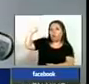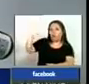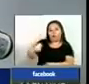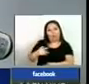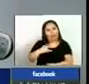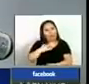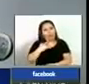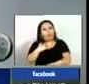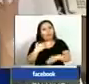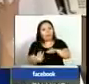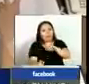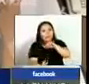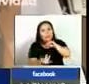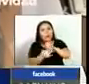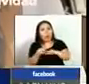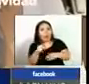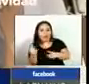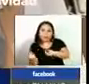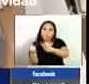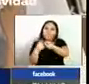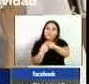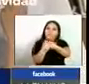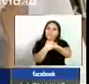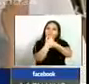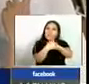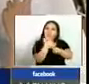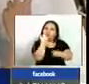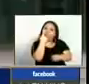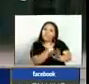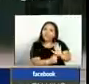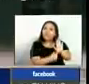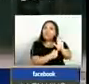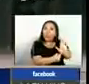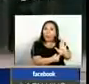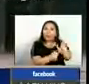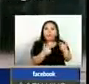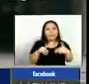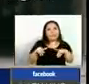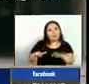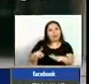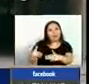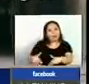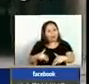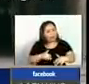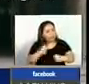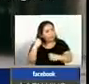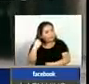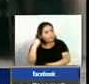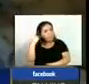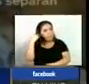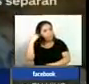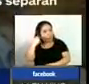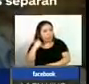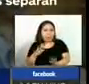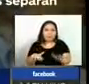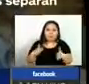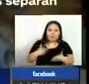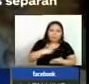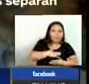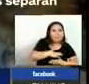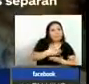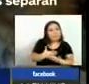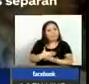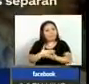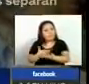personas se sumen al movimiento dando a conocer sus innumerables actos de coraje solidaridad y generosidad